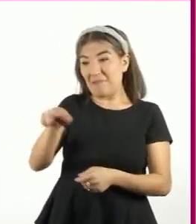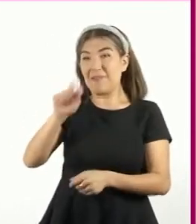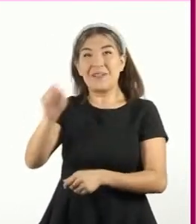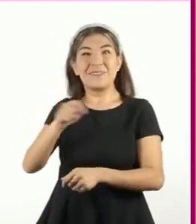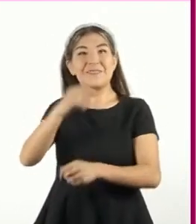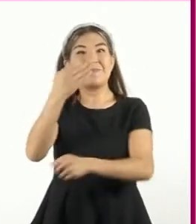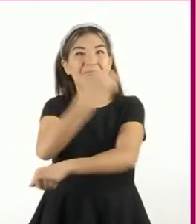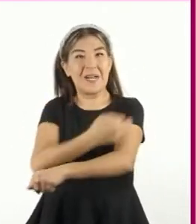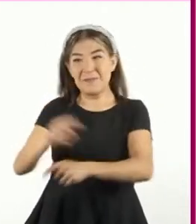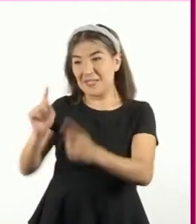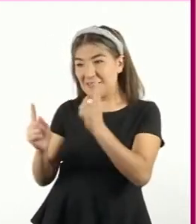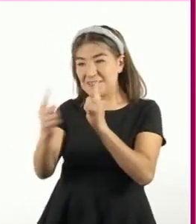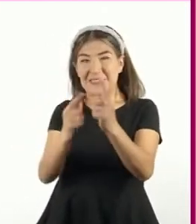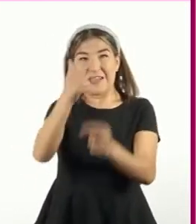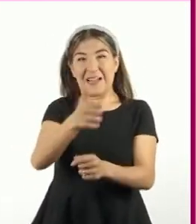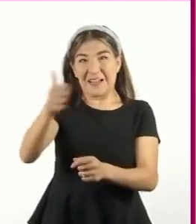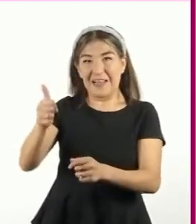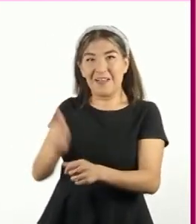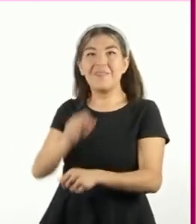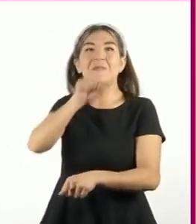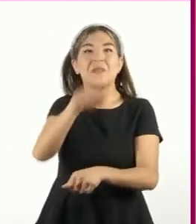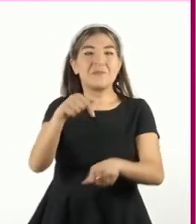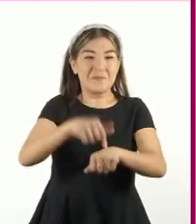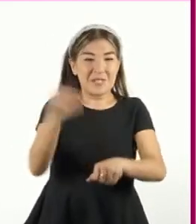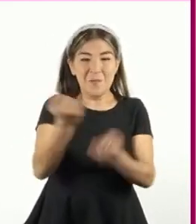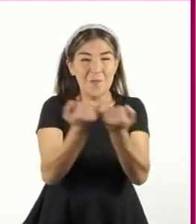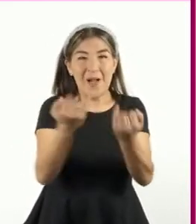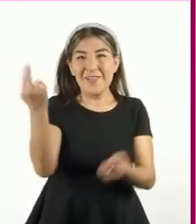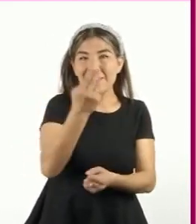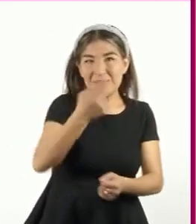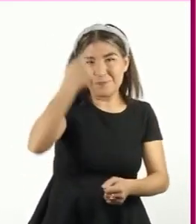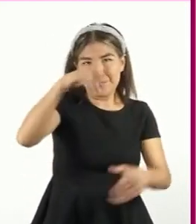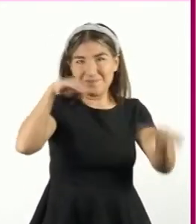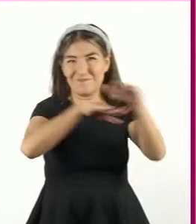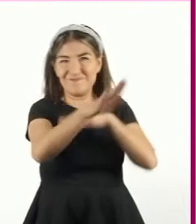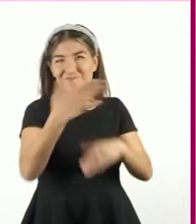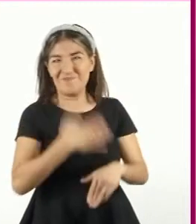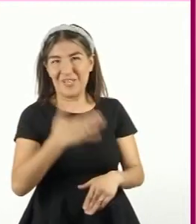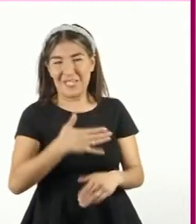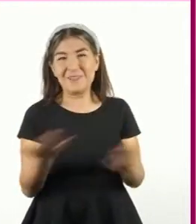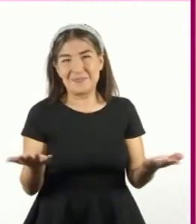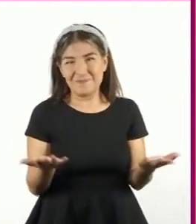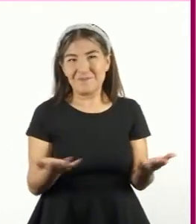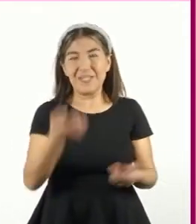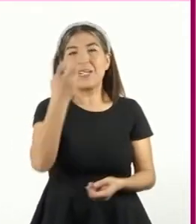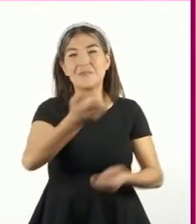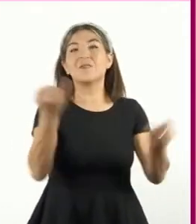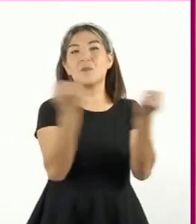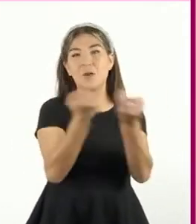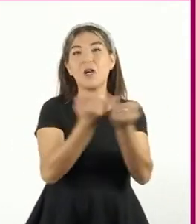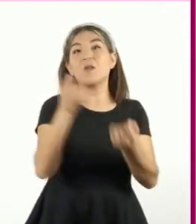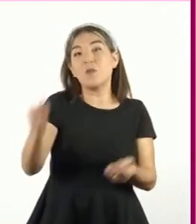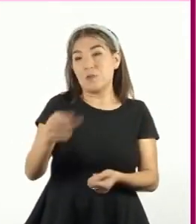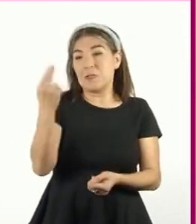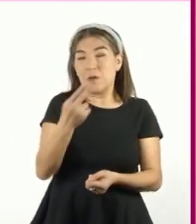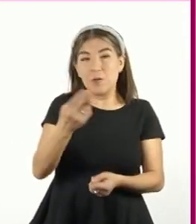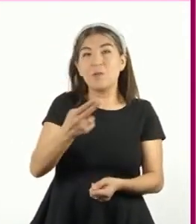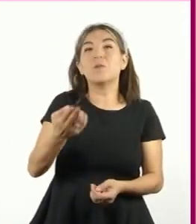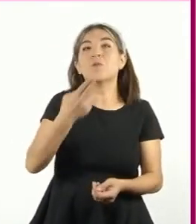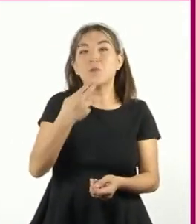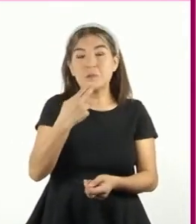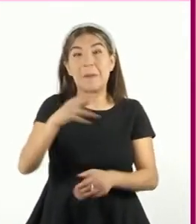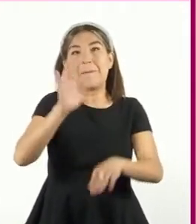ya que todas y todos tienen la misma necesidad de uso del baño. Al mismo tiempo, creen que sus necesidades son